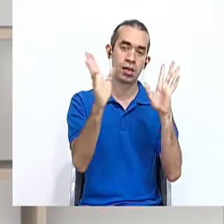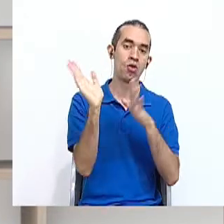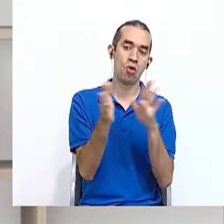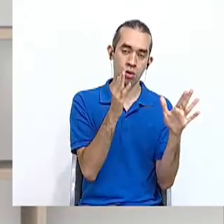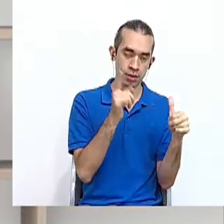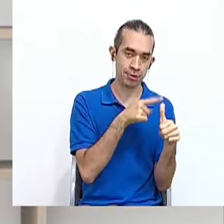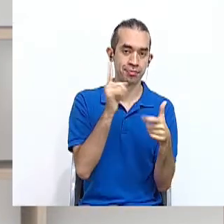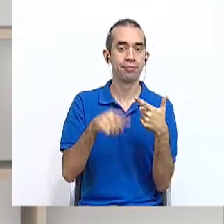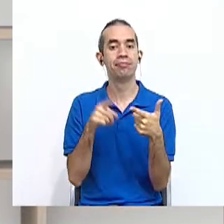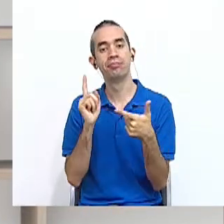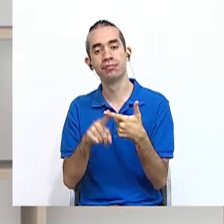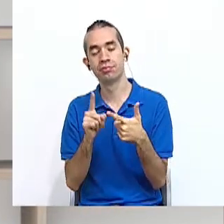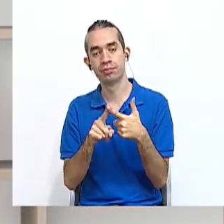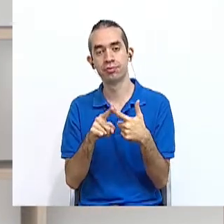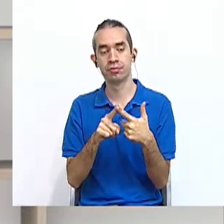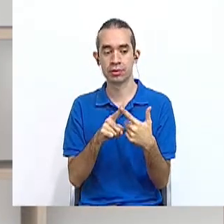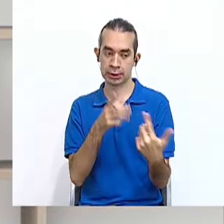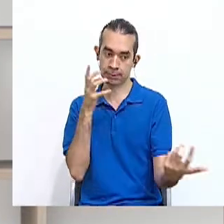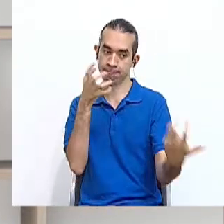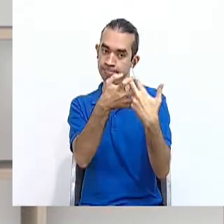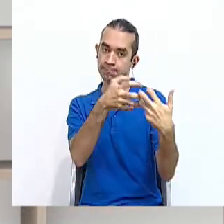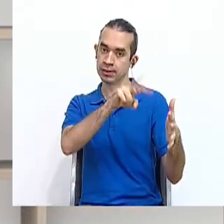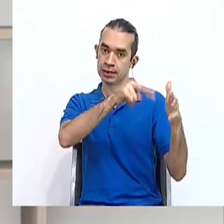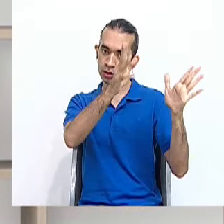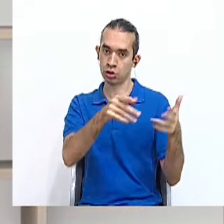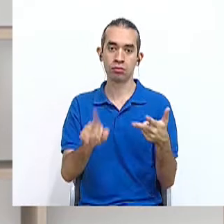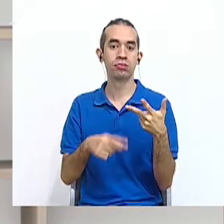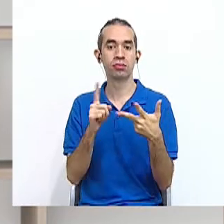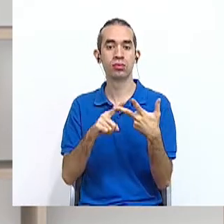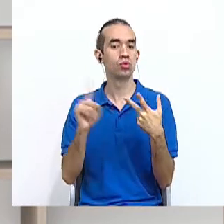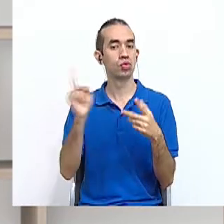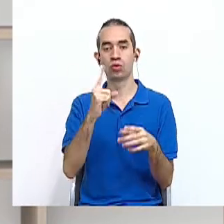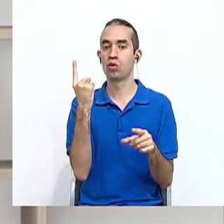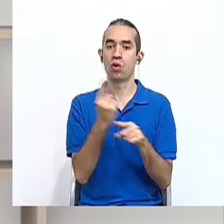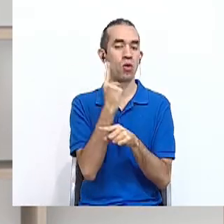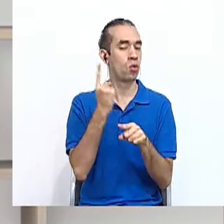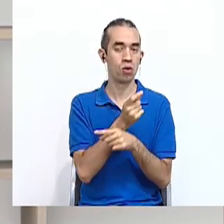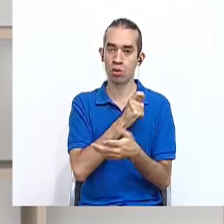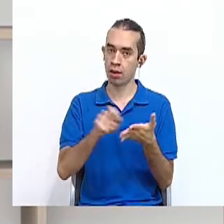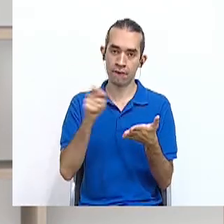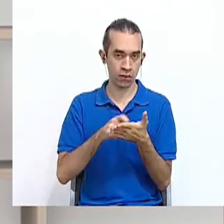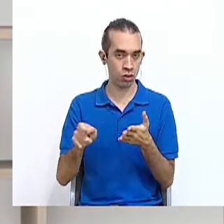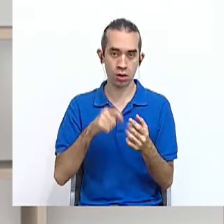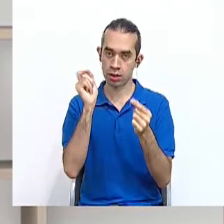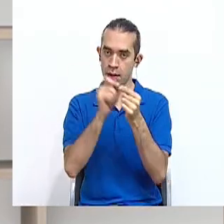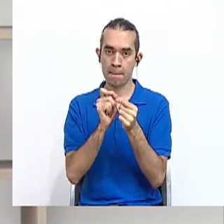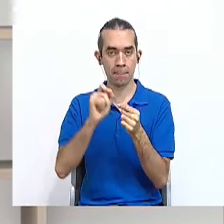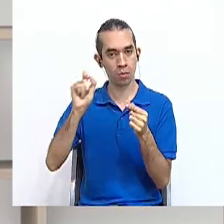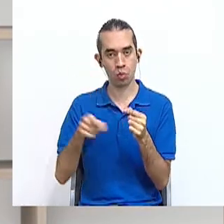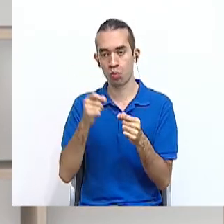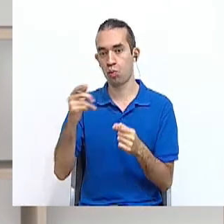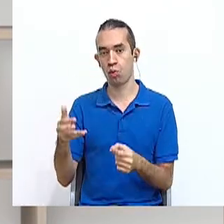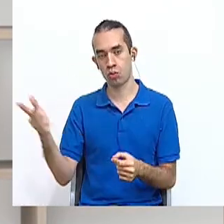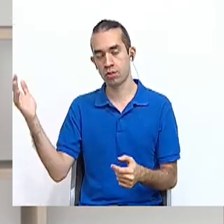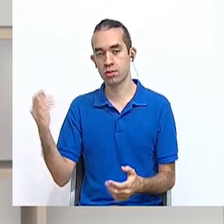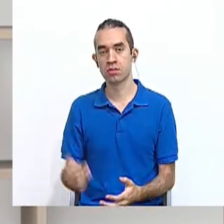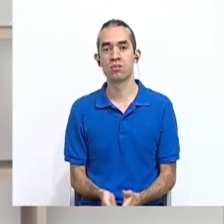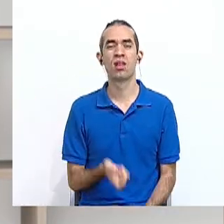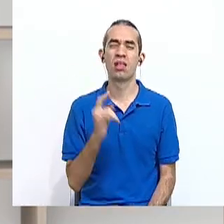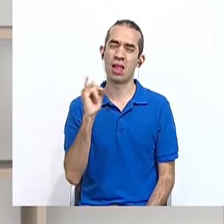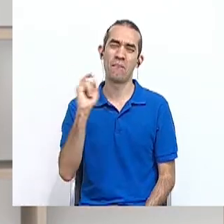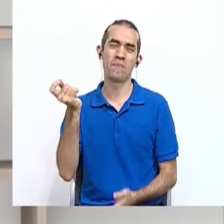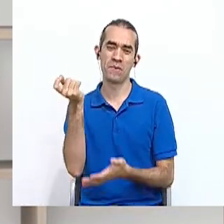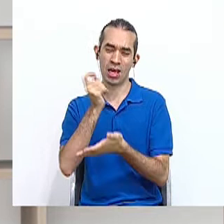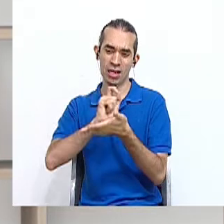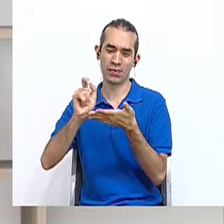que se adapte al nivel del lector. Y 3, que no haya errores ortográficos ni de puntuación. Les diría la caligrafía, pero